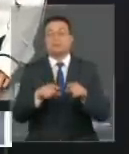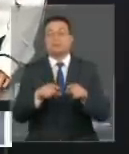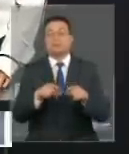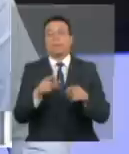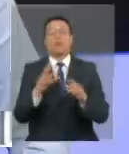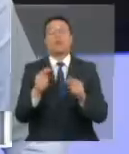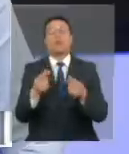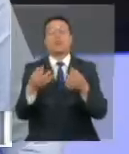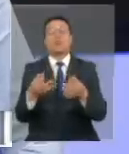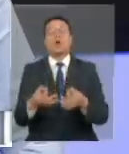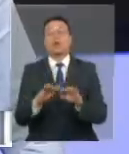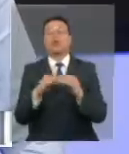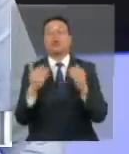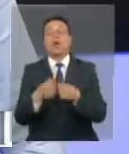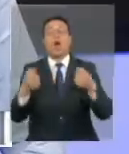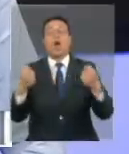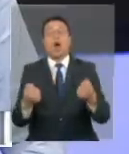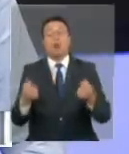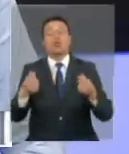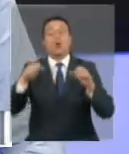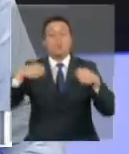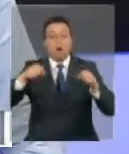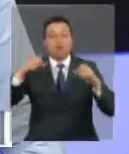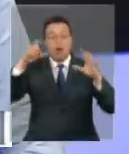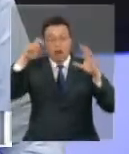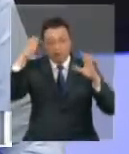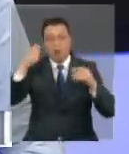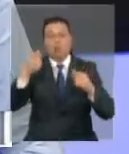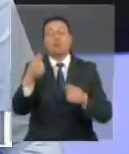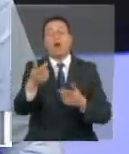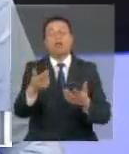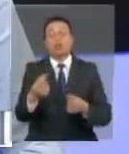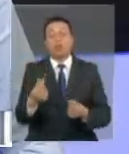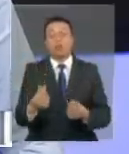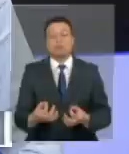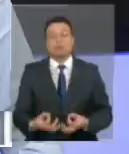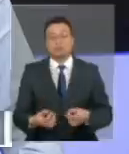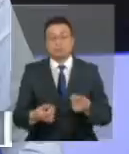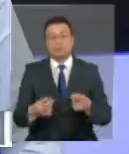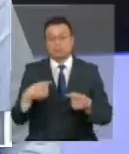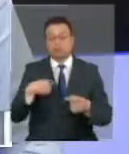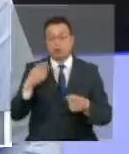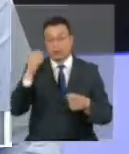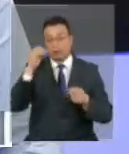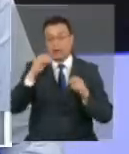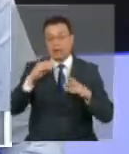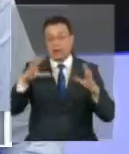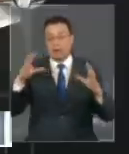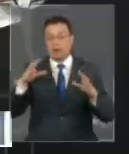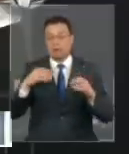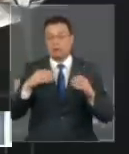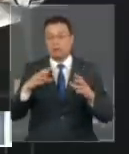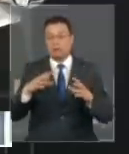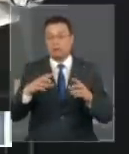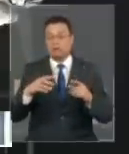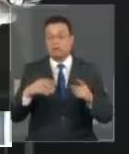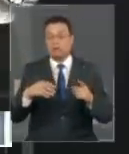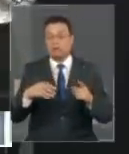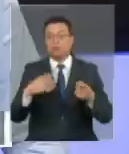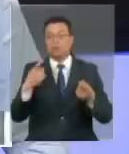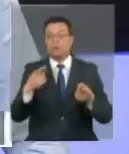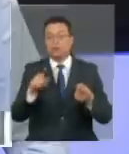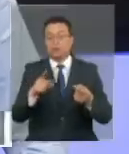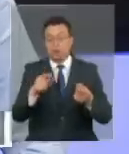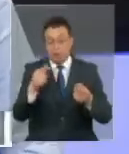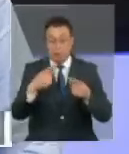¿Cuánto sale todo eso? No. Los autos, las motos, las cámaras. Está... Yo tengo claro cuánto cuestan la instalación. 100 millones del otro, digamos. Sí,